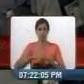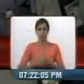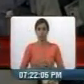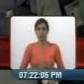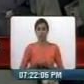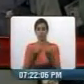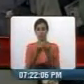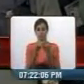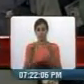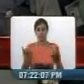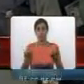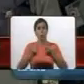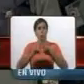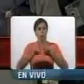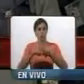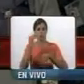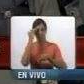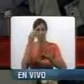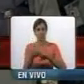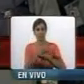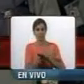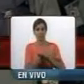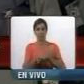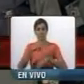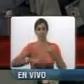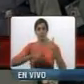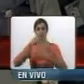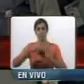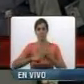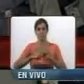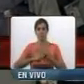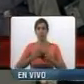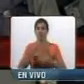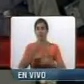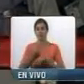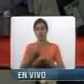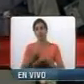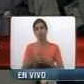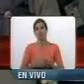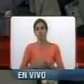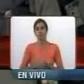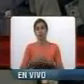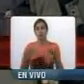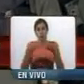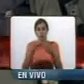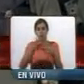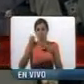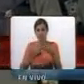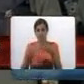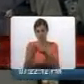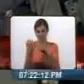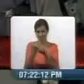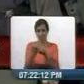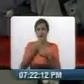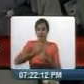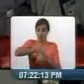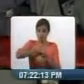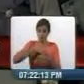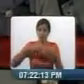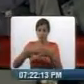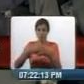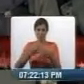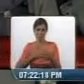culmine como está previsto en todos los planes que fijó el Comando Estratégico Operacional. Es por eso que nosotros nos vamos a